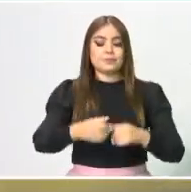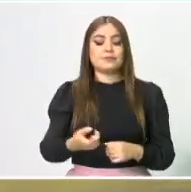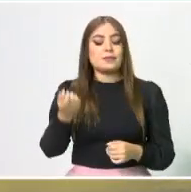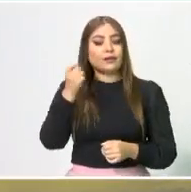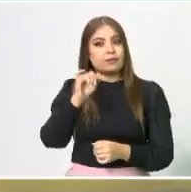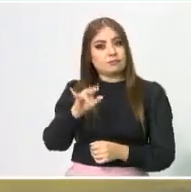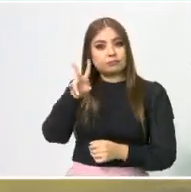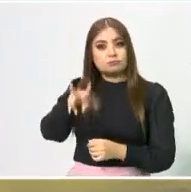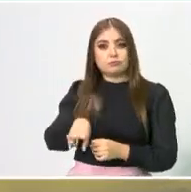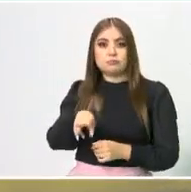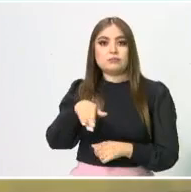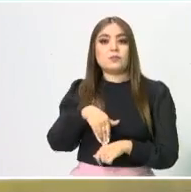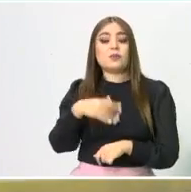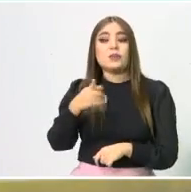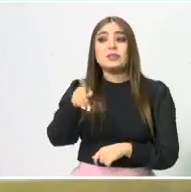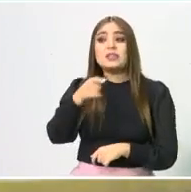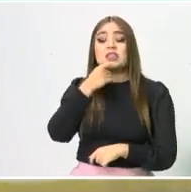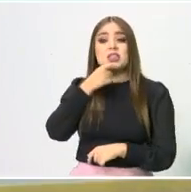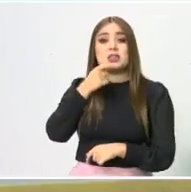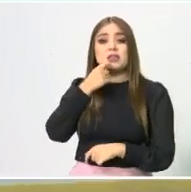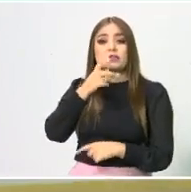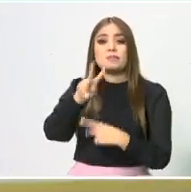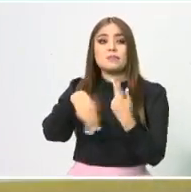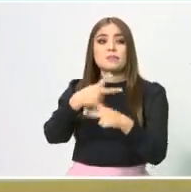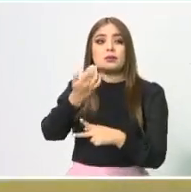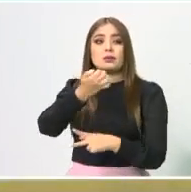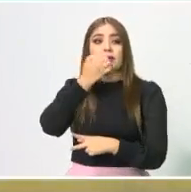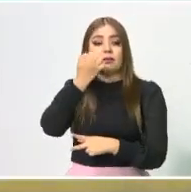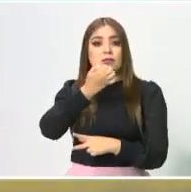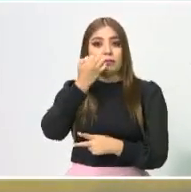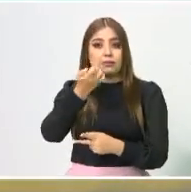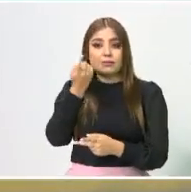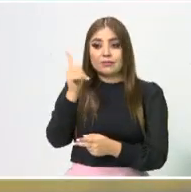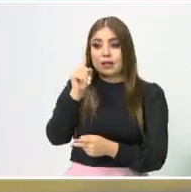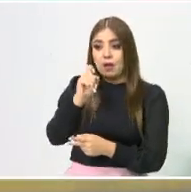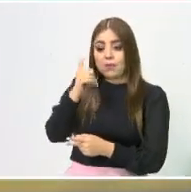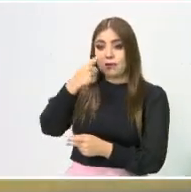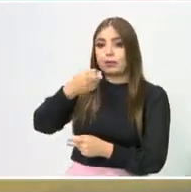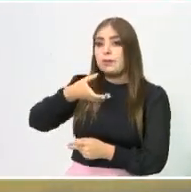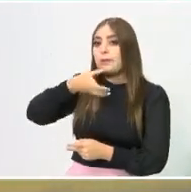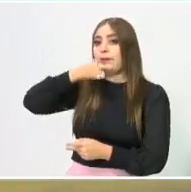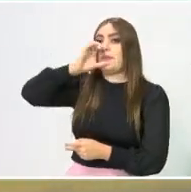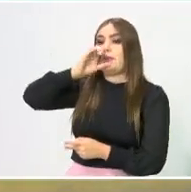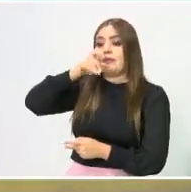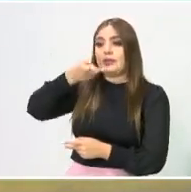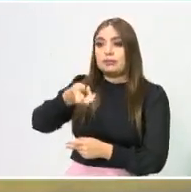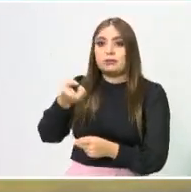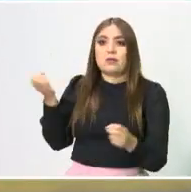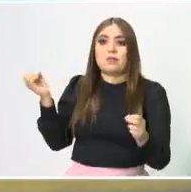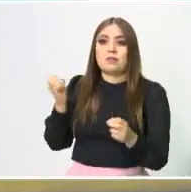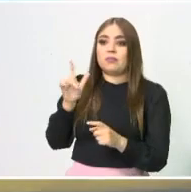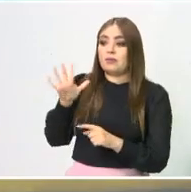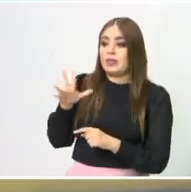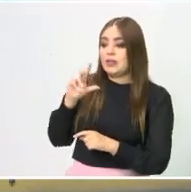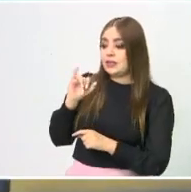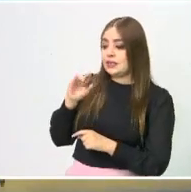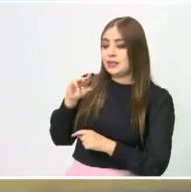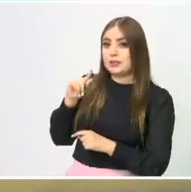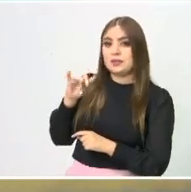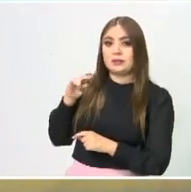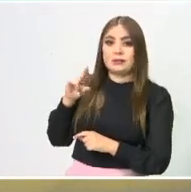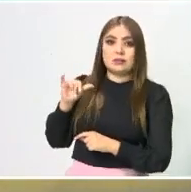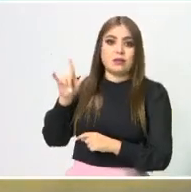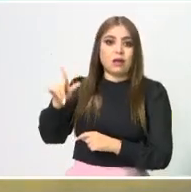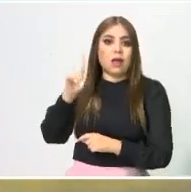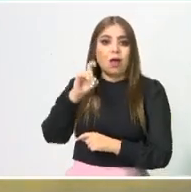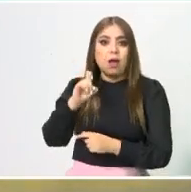sí, más por los niños que van a la escuela, el agua para tomar, porque pues tampoco en la cisterna del agua purificada hay.